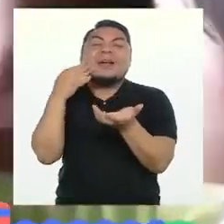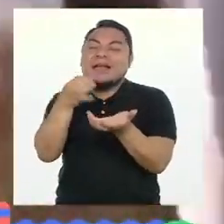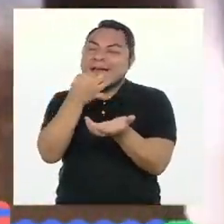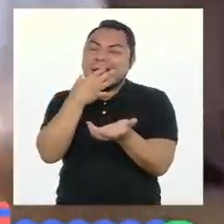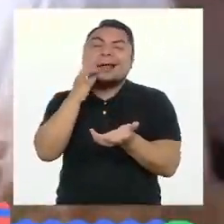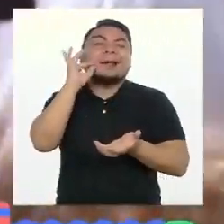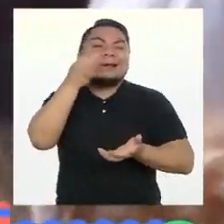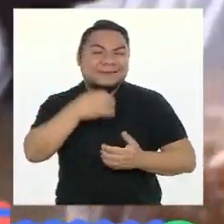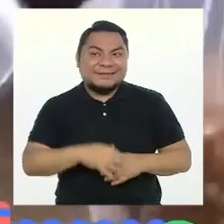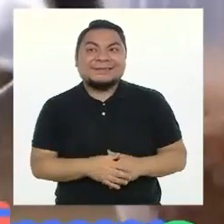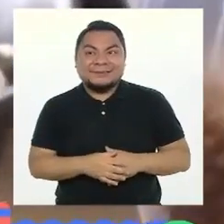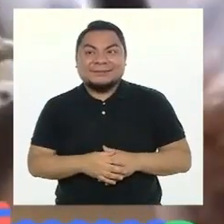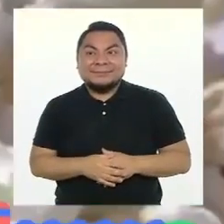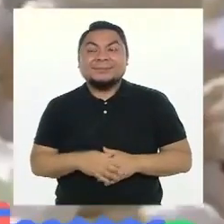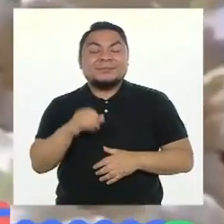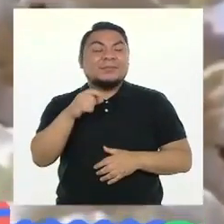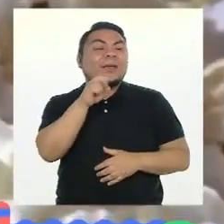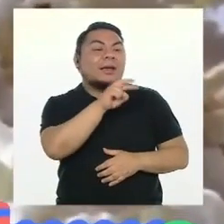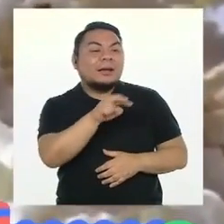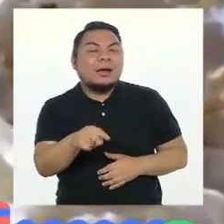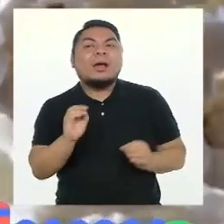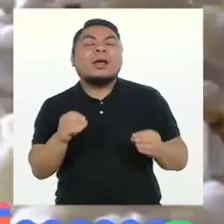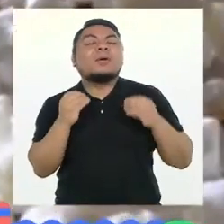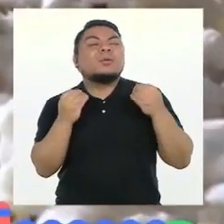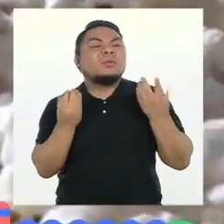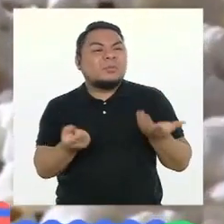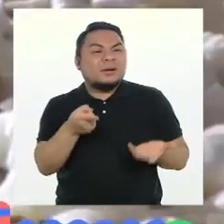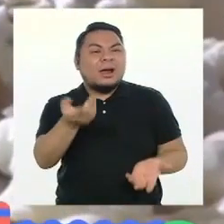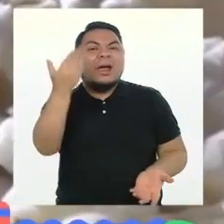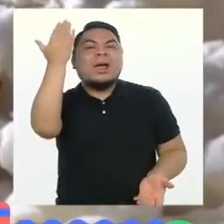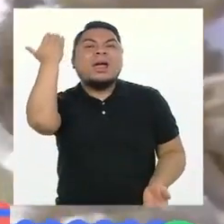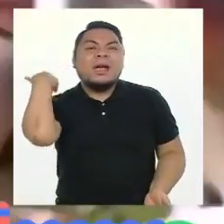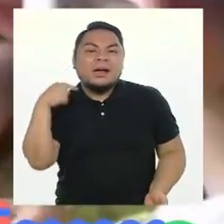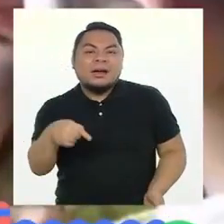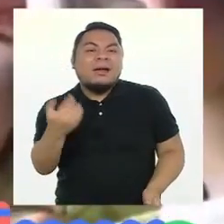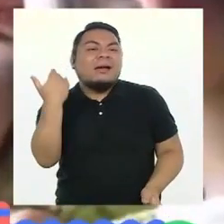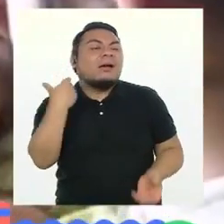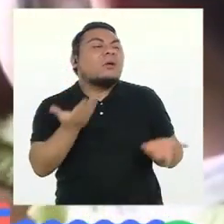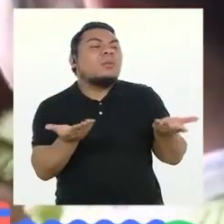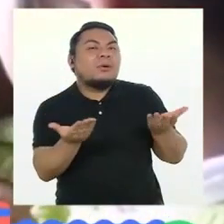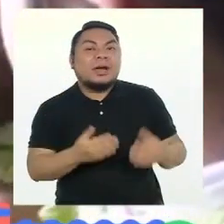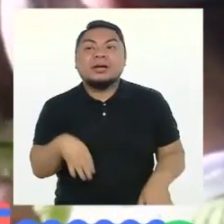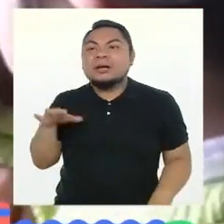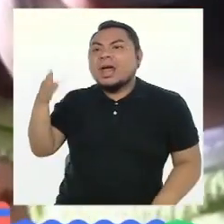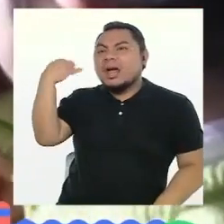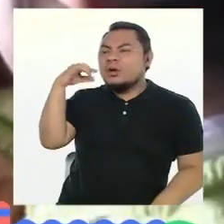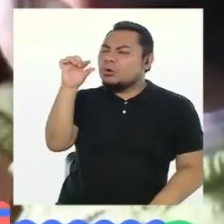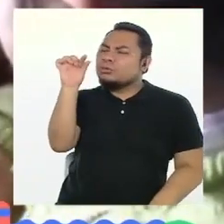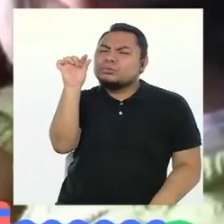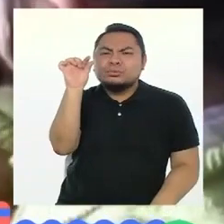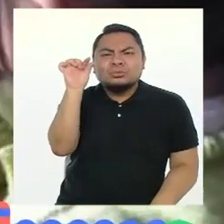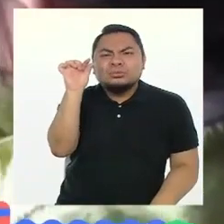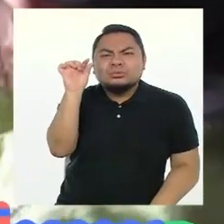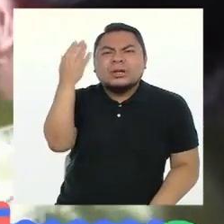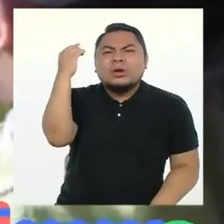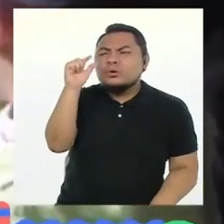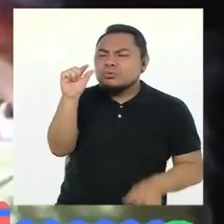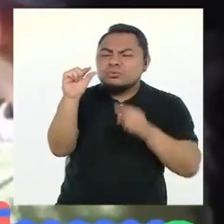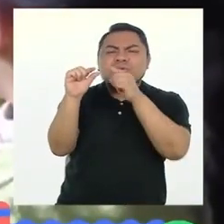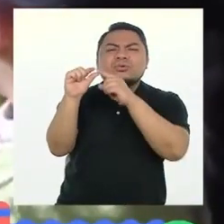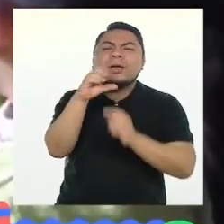que están. A ver, Brendita, ¿cómo era el maíz, hija, antes? Pequeñitas